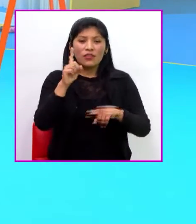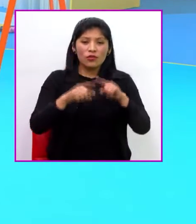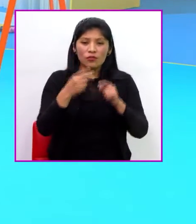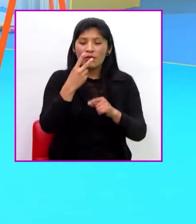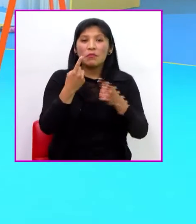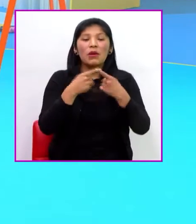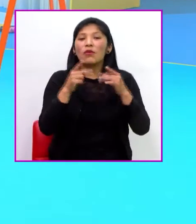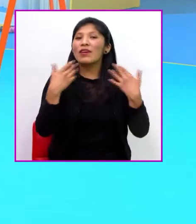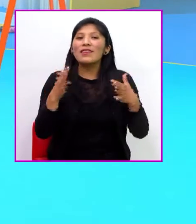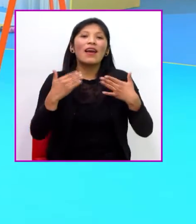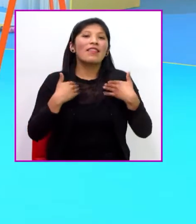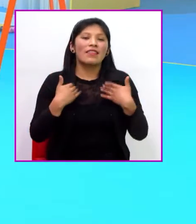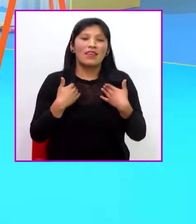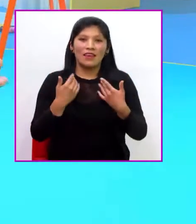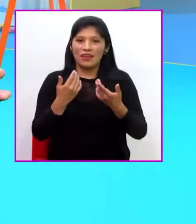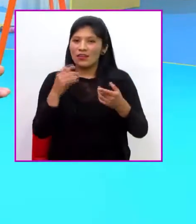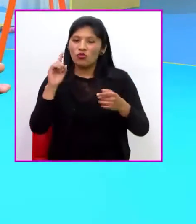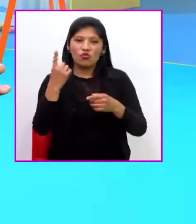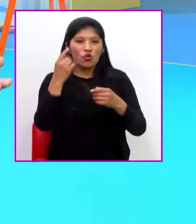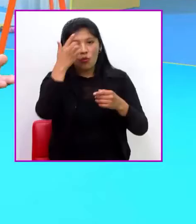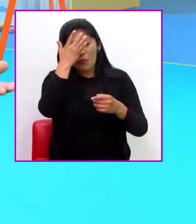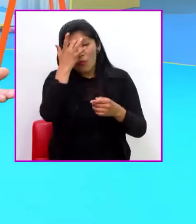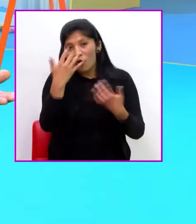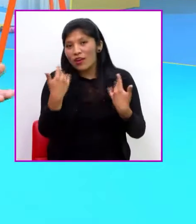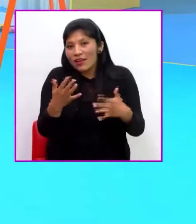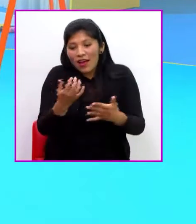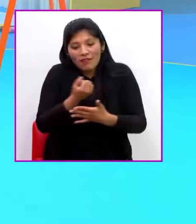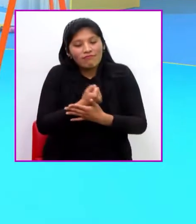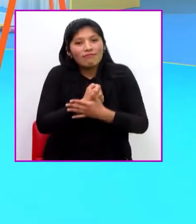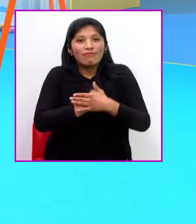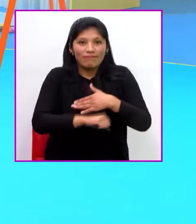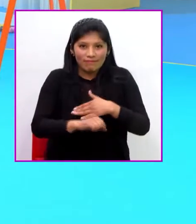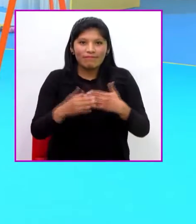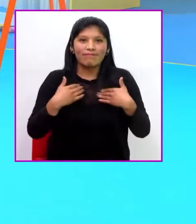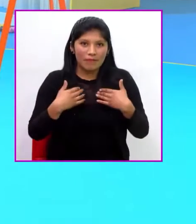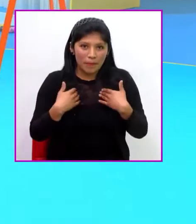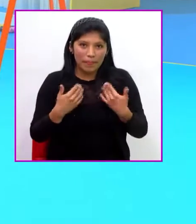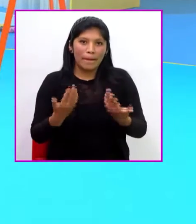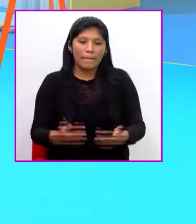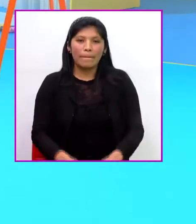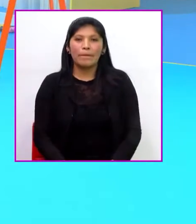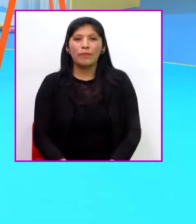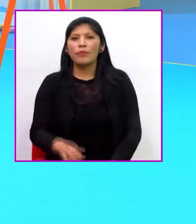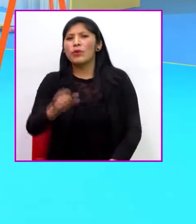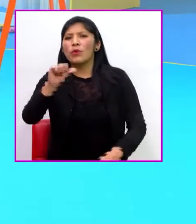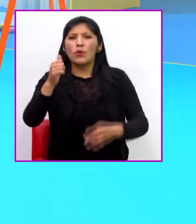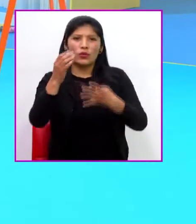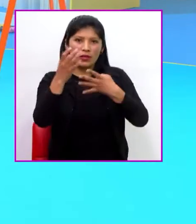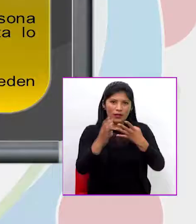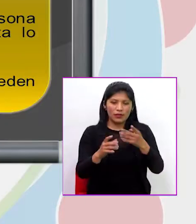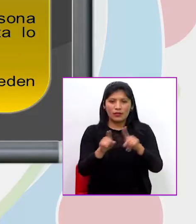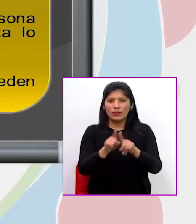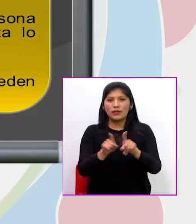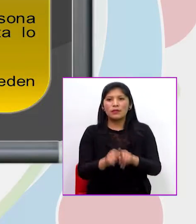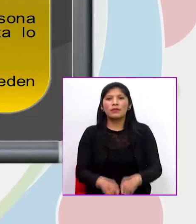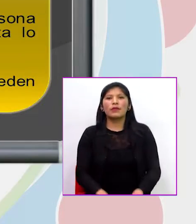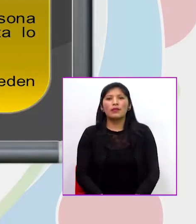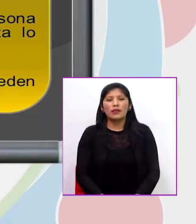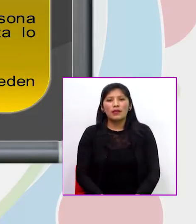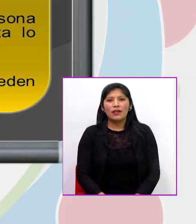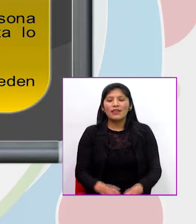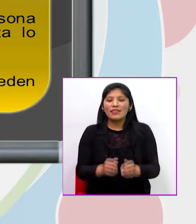derechos solo con el hecho de haber nacido. Bien, otra característica de los derechos humanos es que